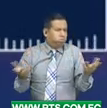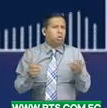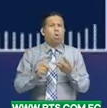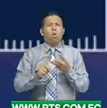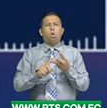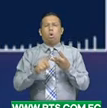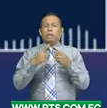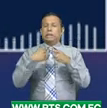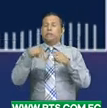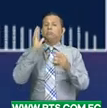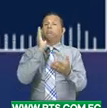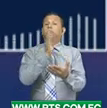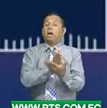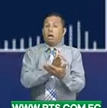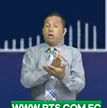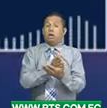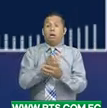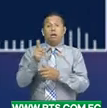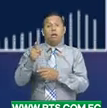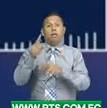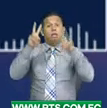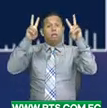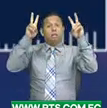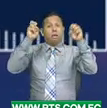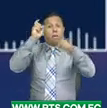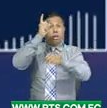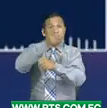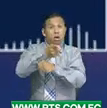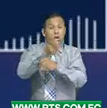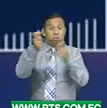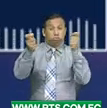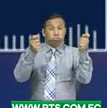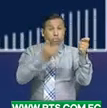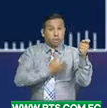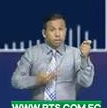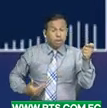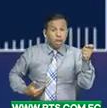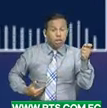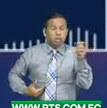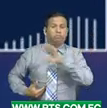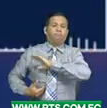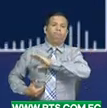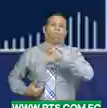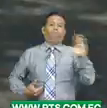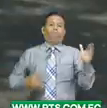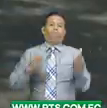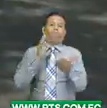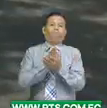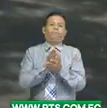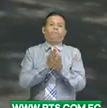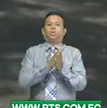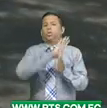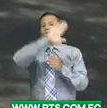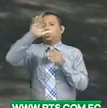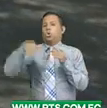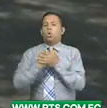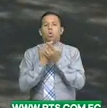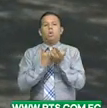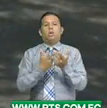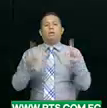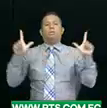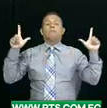a terminar cuando termine este periodo de estado de excepción. El estado de excepción